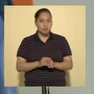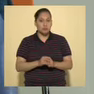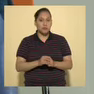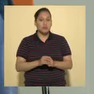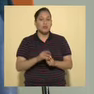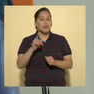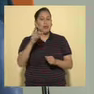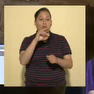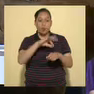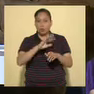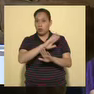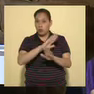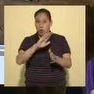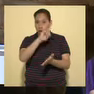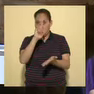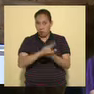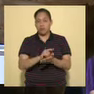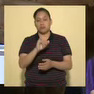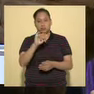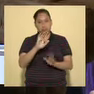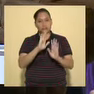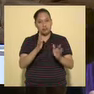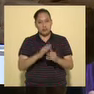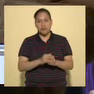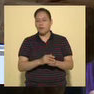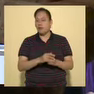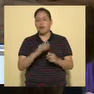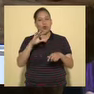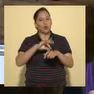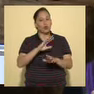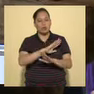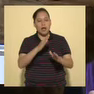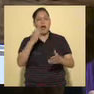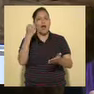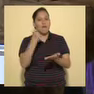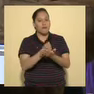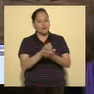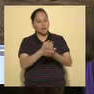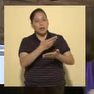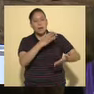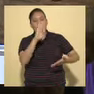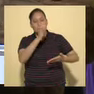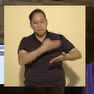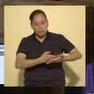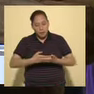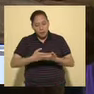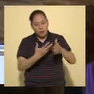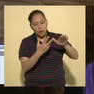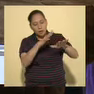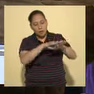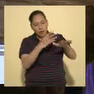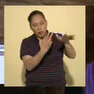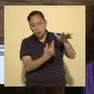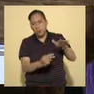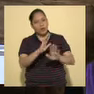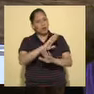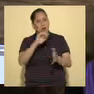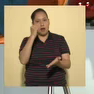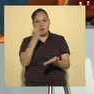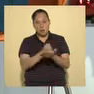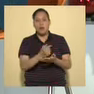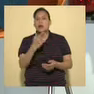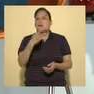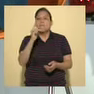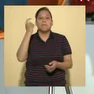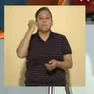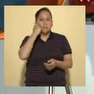lo hacemos ya de cajón, ¿no? Como dicen, ya está incluido en el paquete. Okay. Pero definitivamente sí es